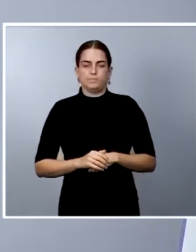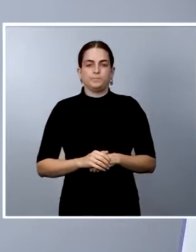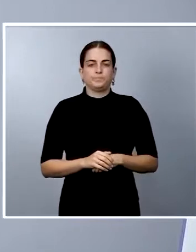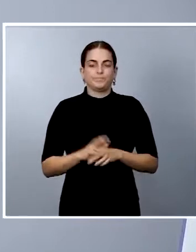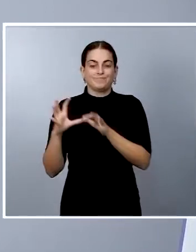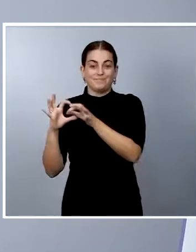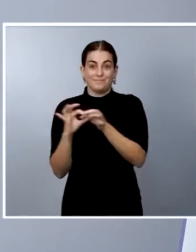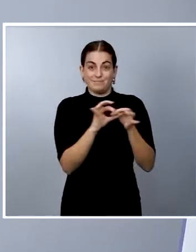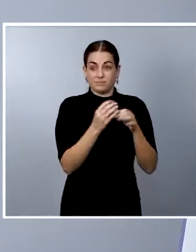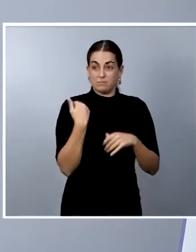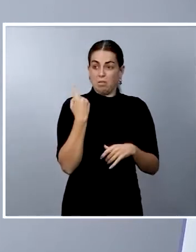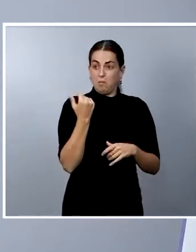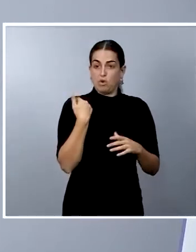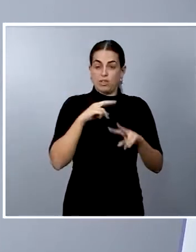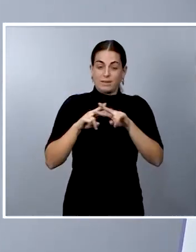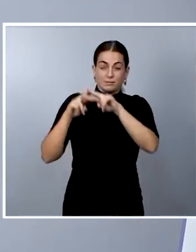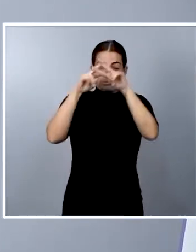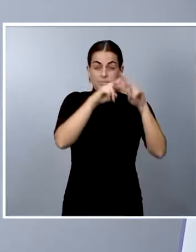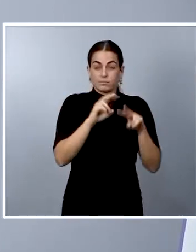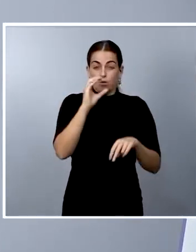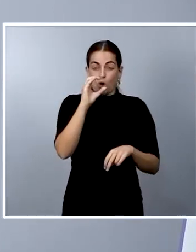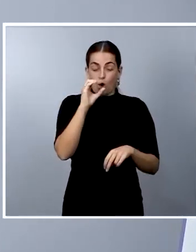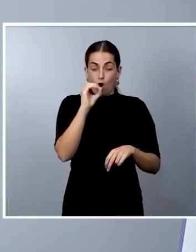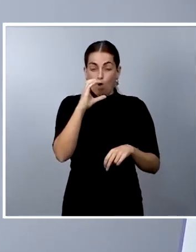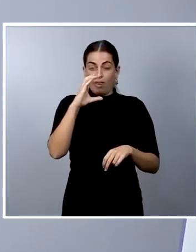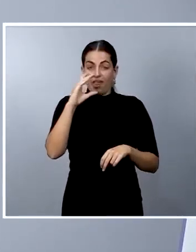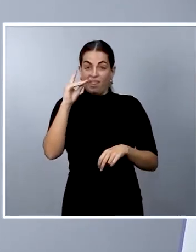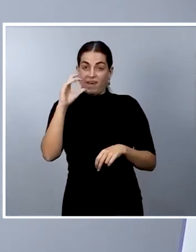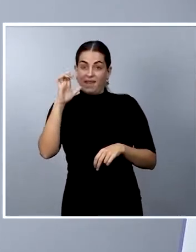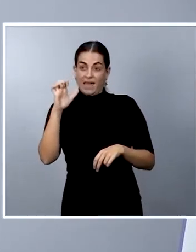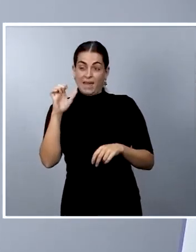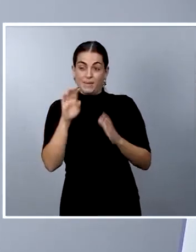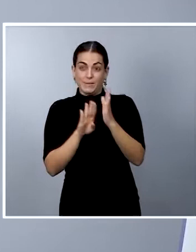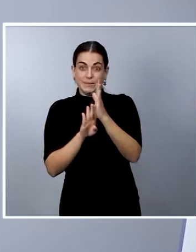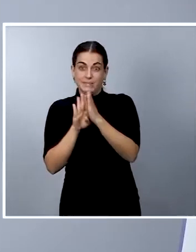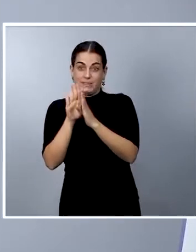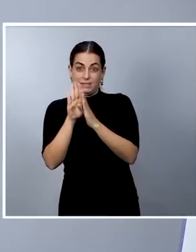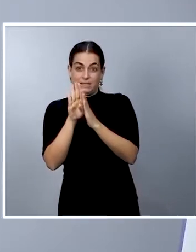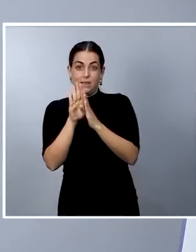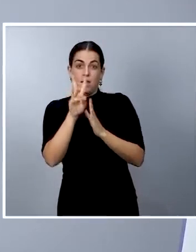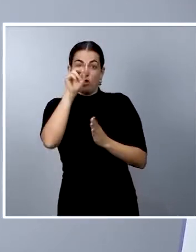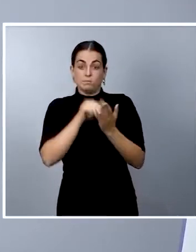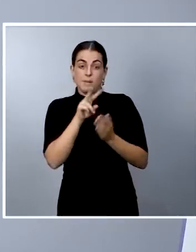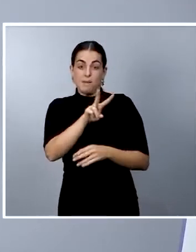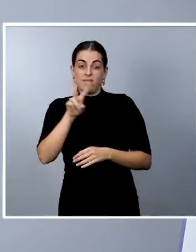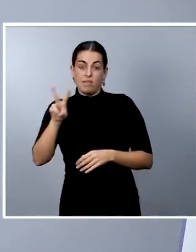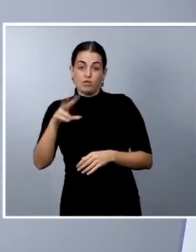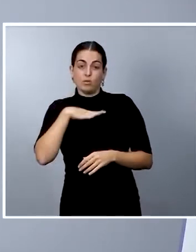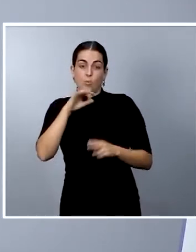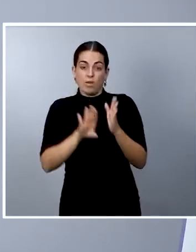con la reciente revisión al alza de la ocde cabe prever un crecimiento en el conjunto de 2022 del